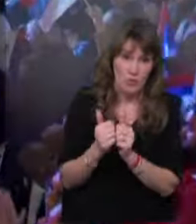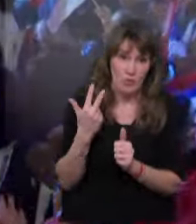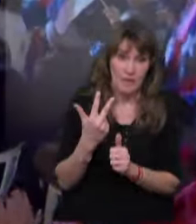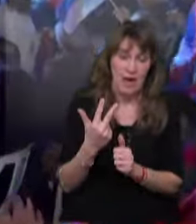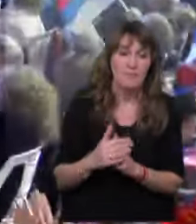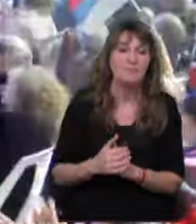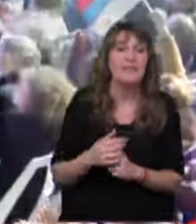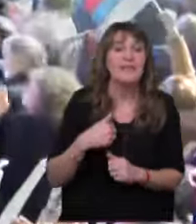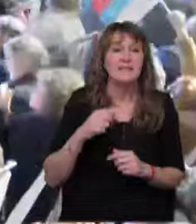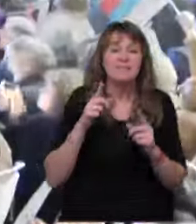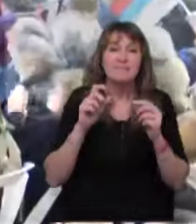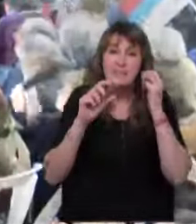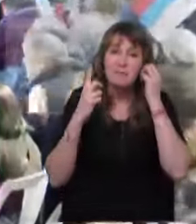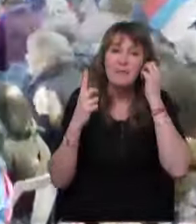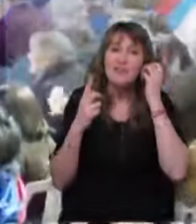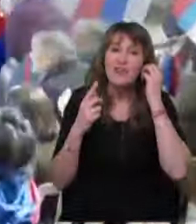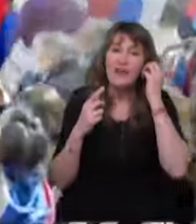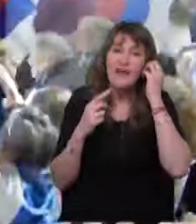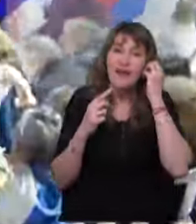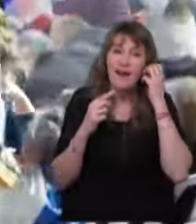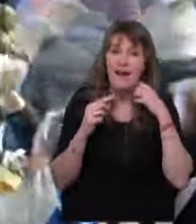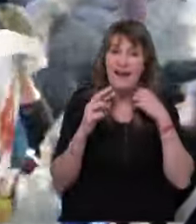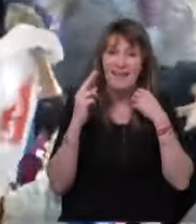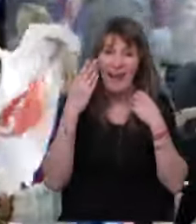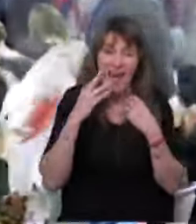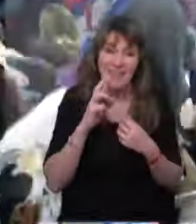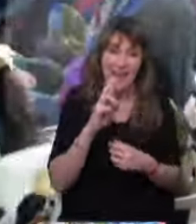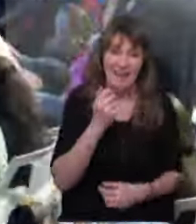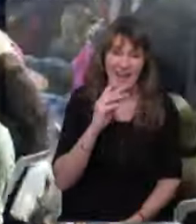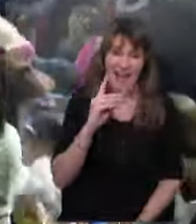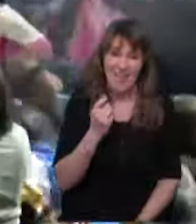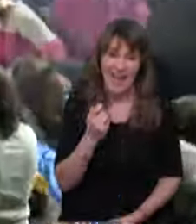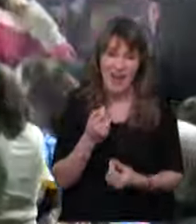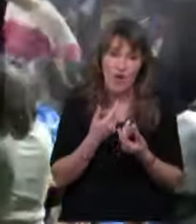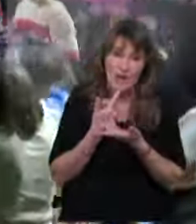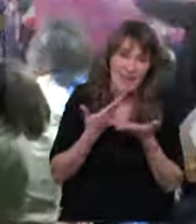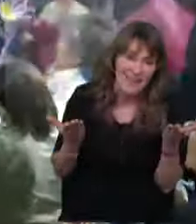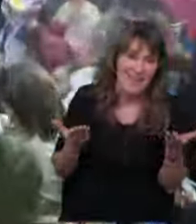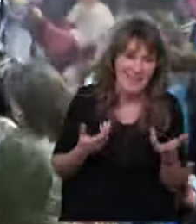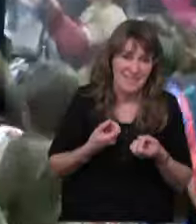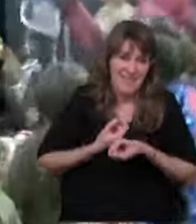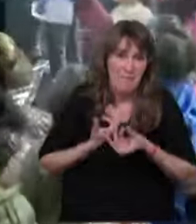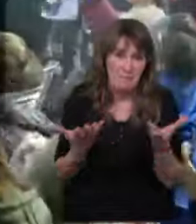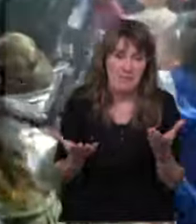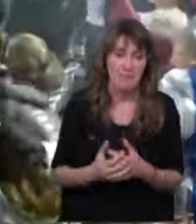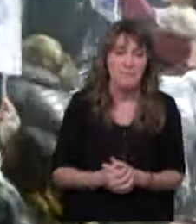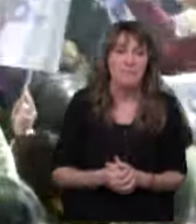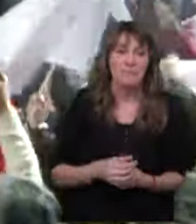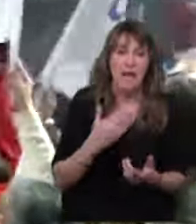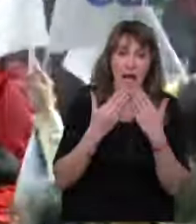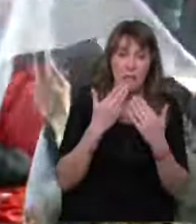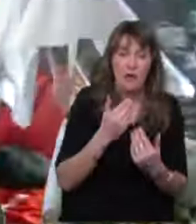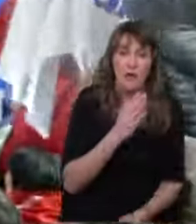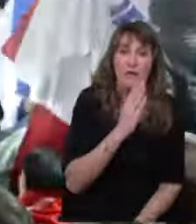nos impresionaba Rada y lo que lograba transmitir. Muchas gracias. Vamos arriba con todo. Bueno, la palabra de Fernando